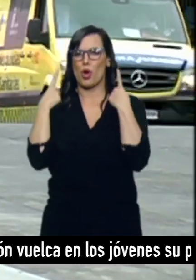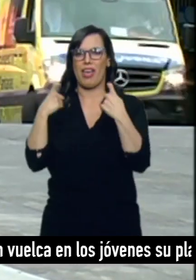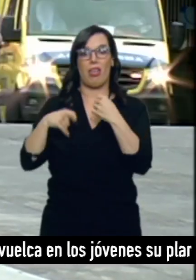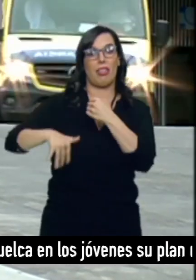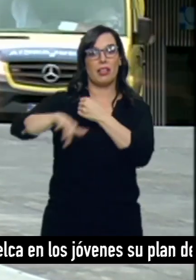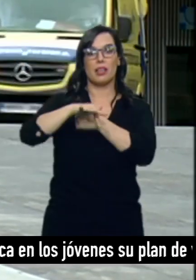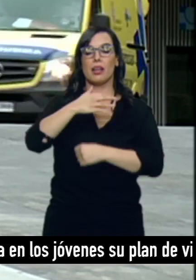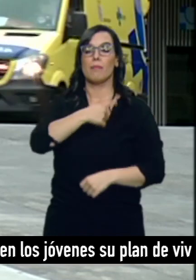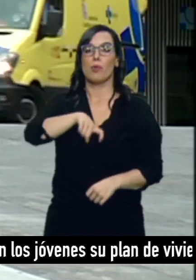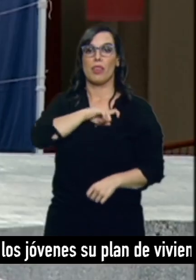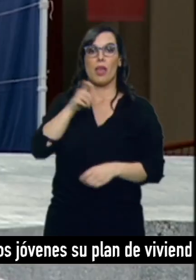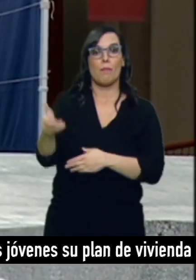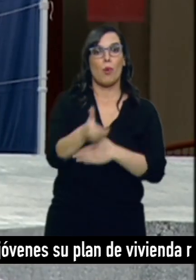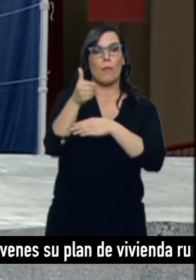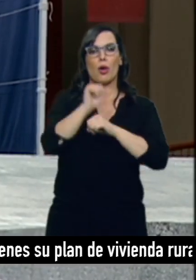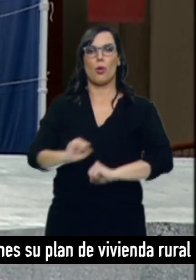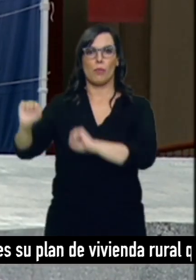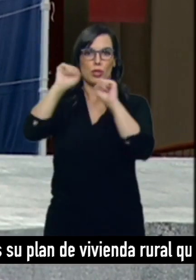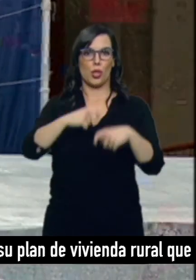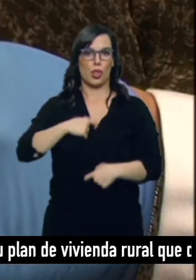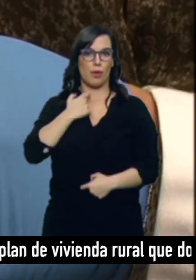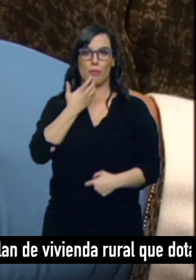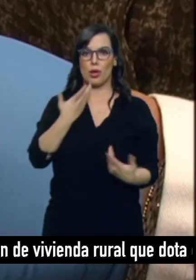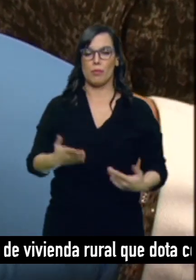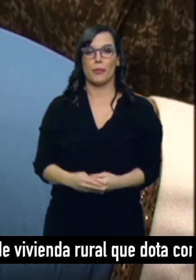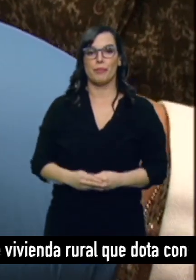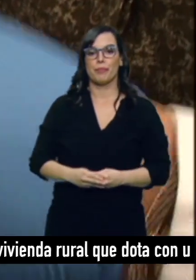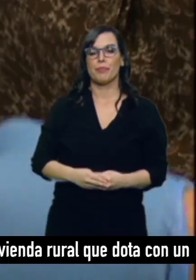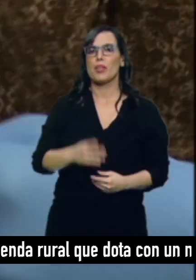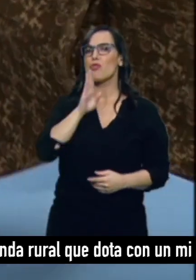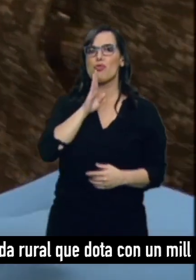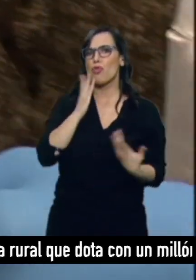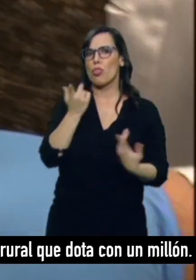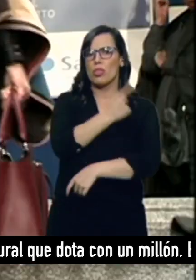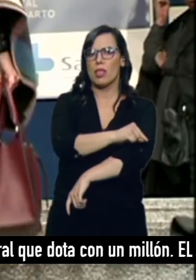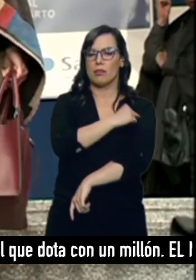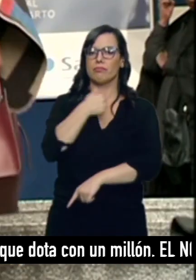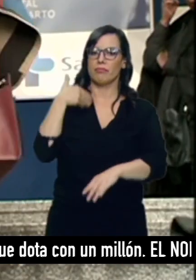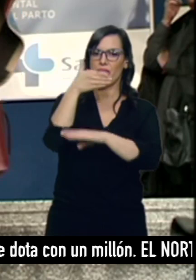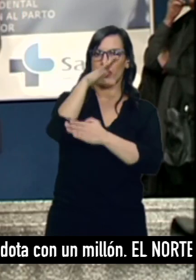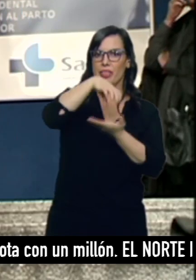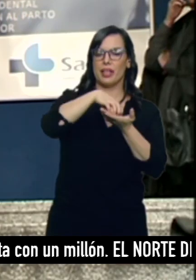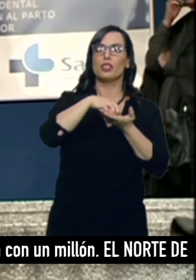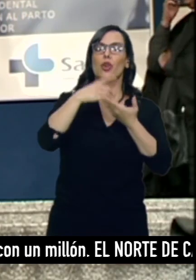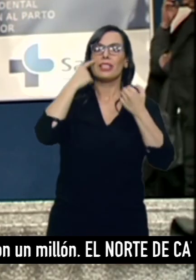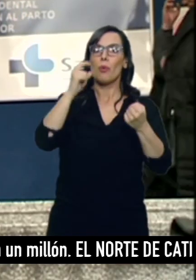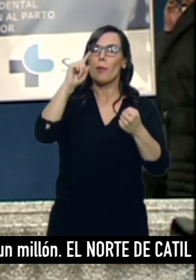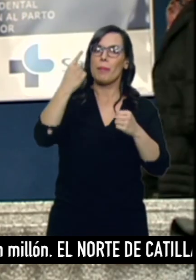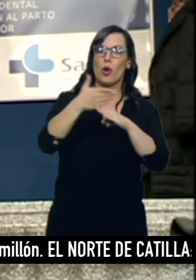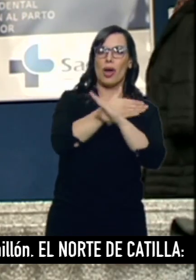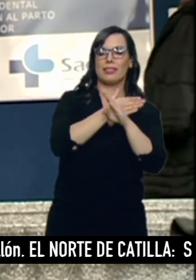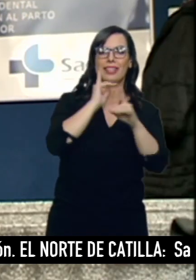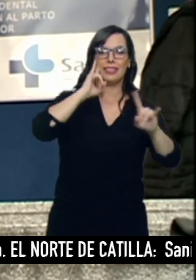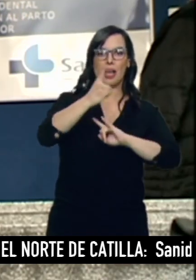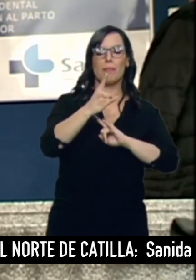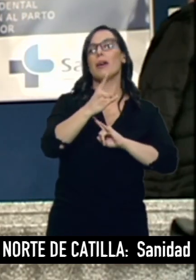como policía, bomberos o protección civil. ¿Dónde hay que vacunarse? En el centro de salud, con cita previa que hay que pedir a través